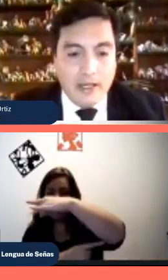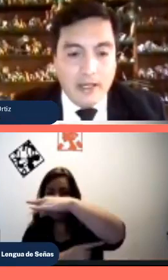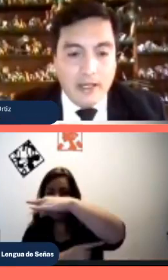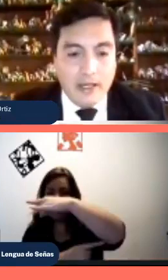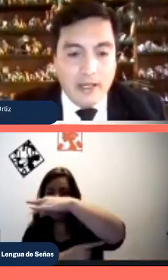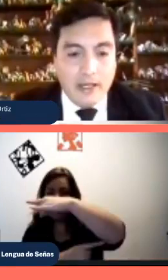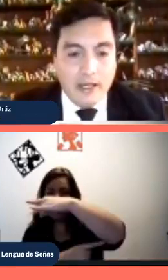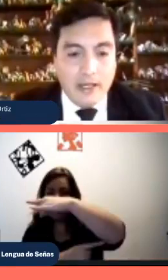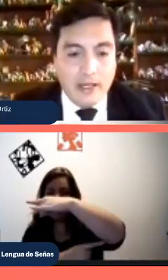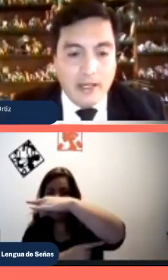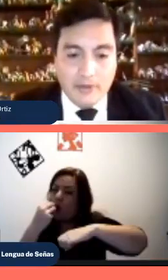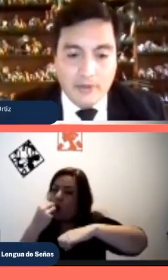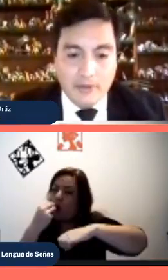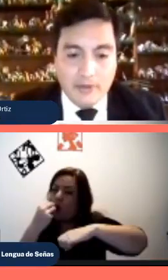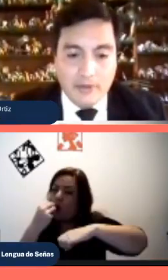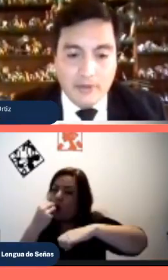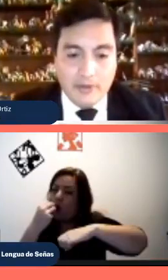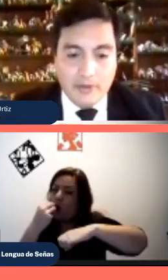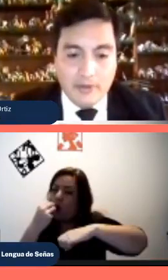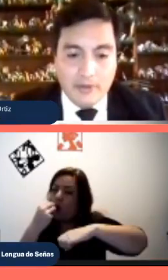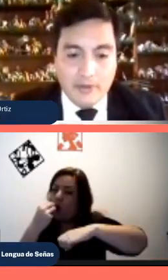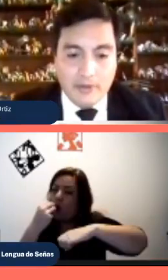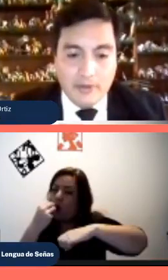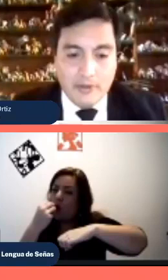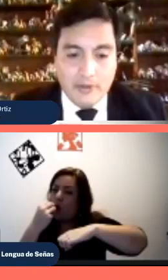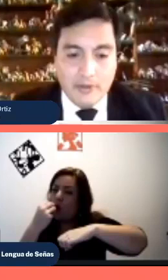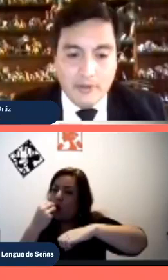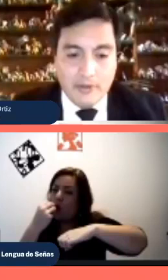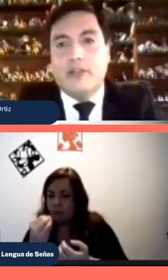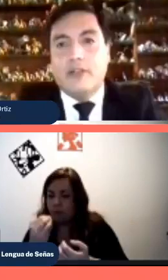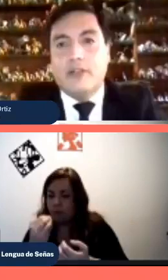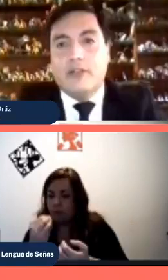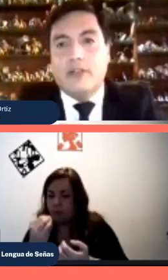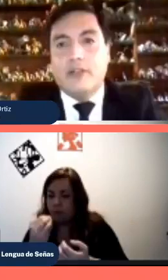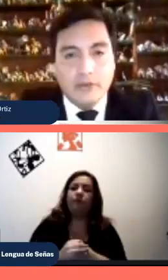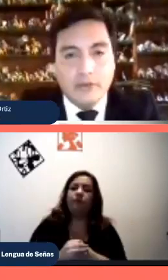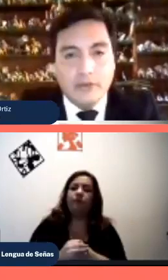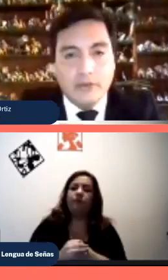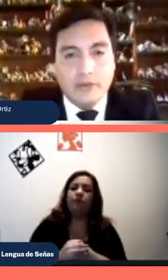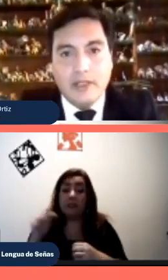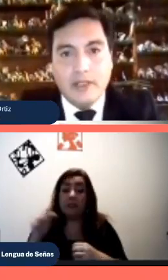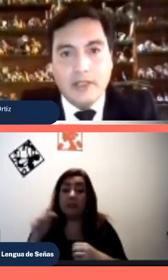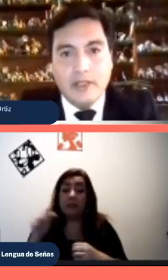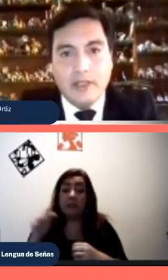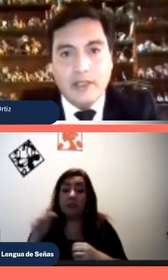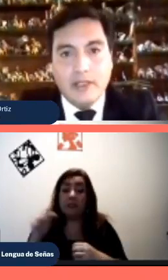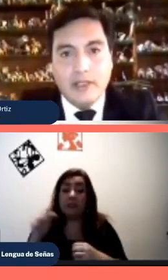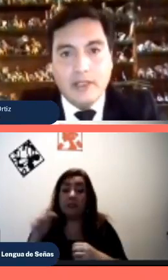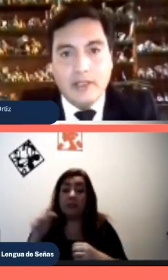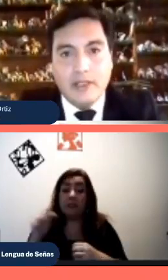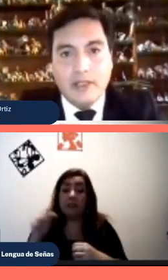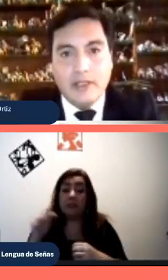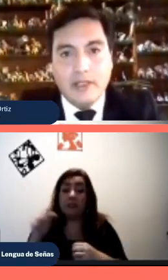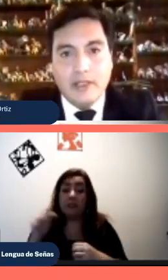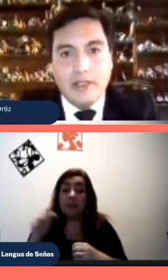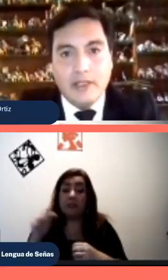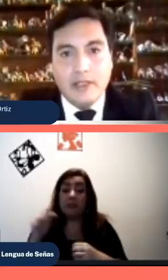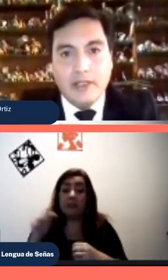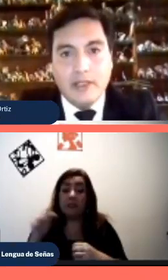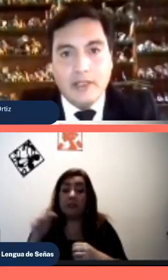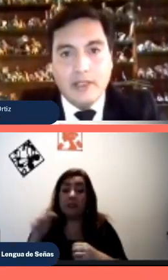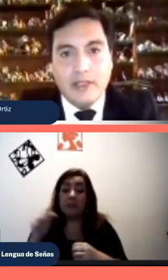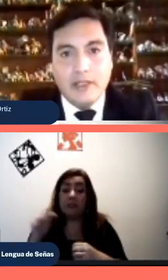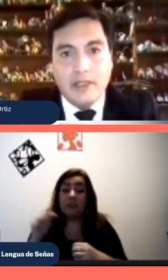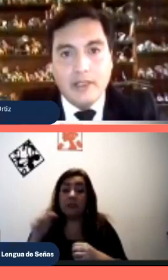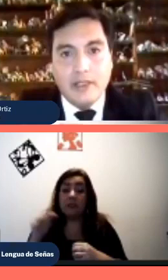género Antartosaurio. Esta zona en donde se encontró este dinosaurio, estos restos